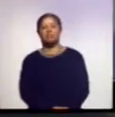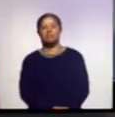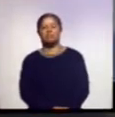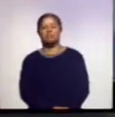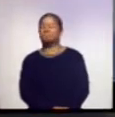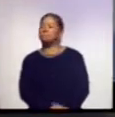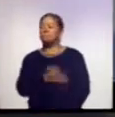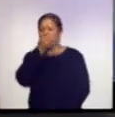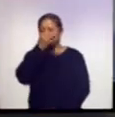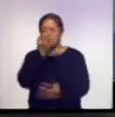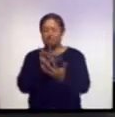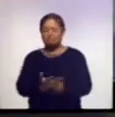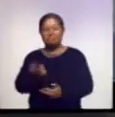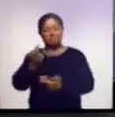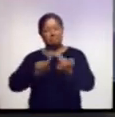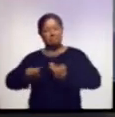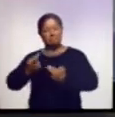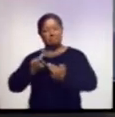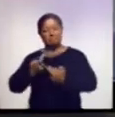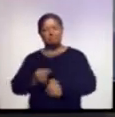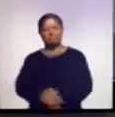Permítanos una pausa, regresamos.